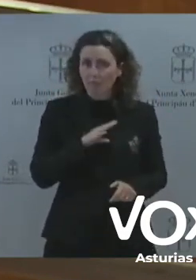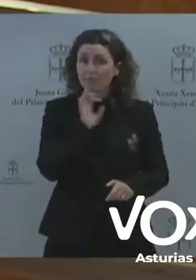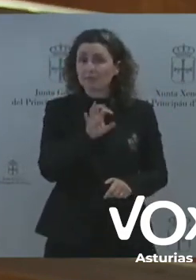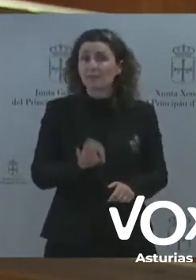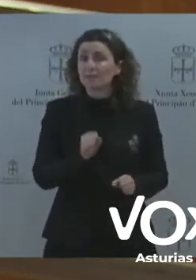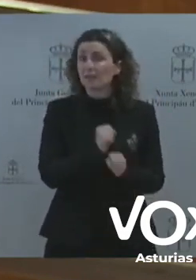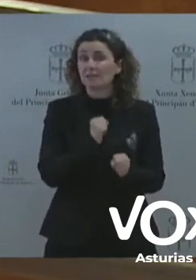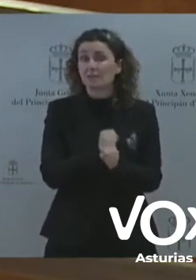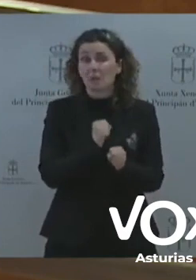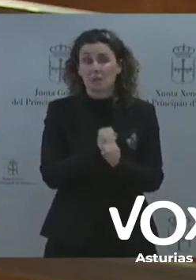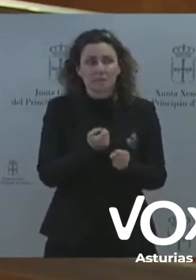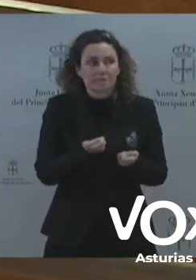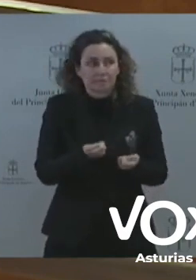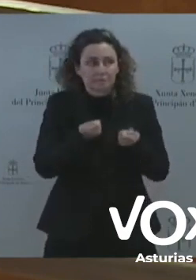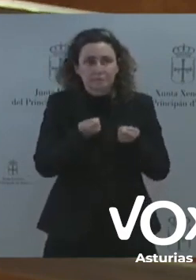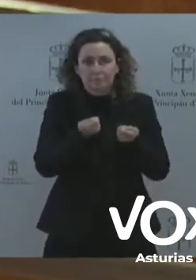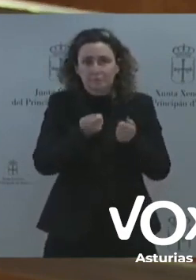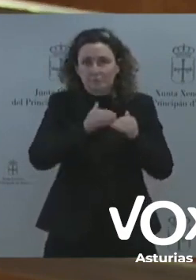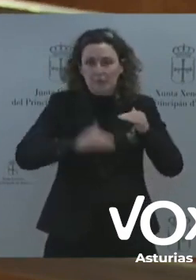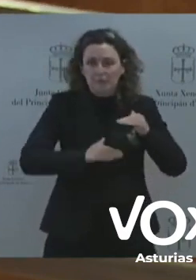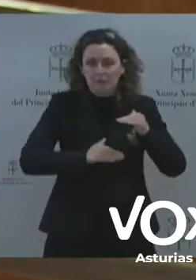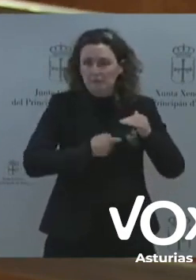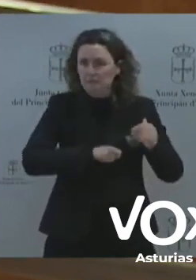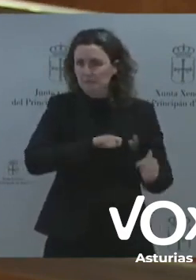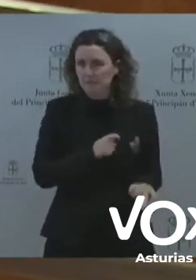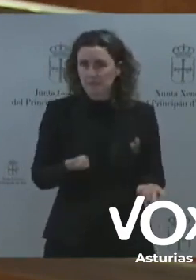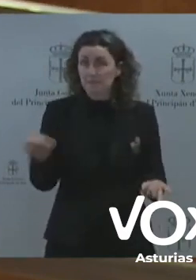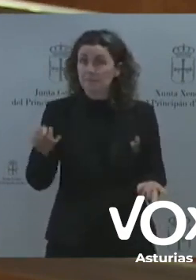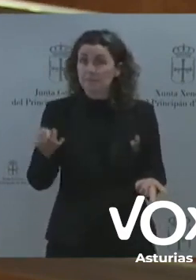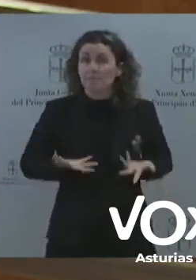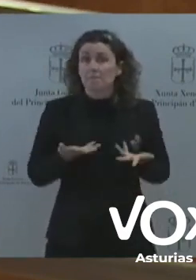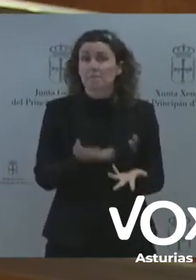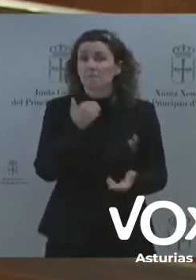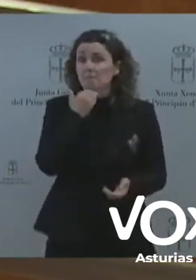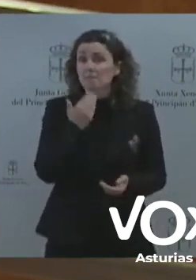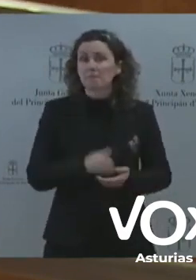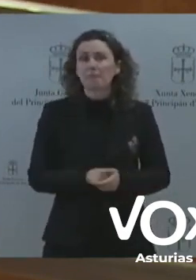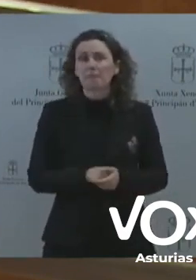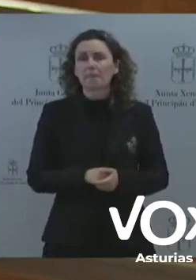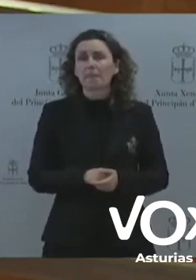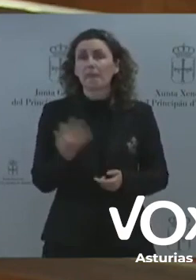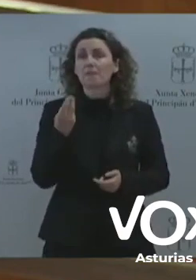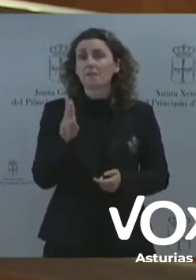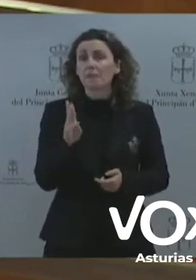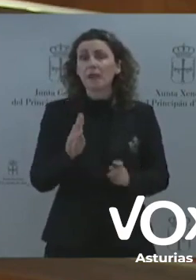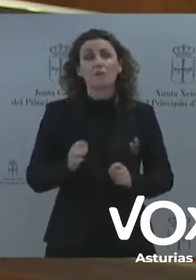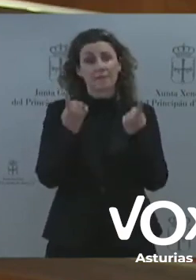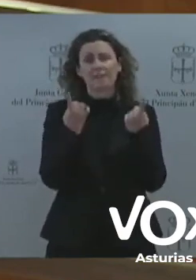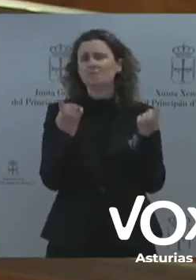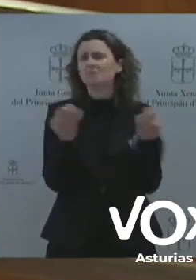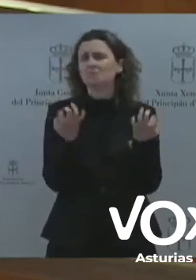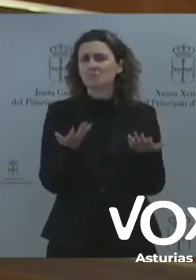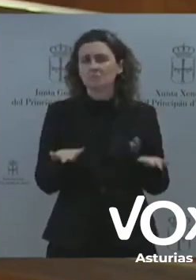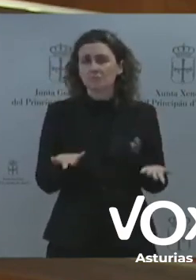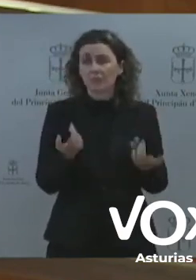algo habrá que hacer. Y por otro lado vemos que la FP reglada pues, no resuelve ni las necesidades de las empresas ni las necesidades de